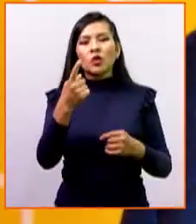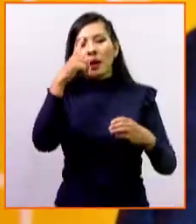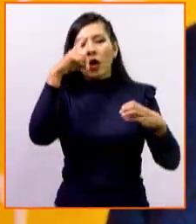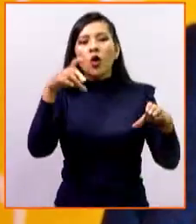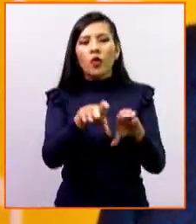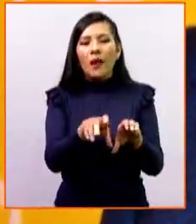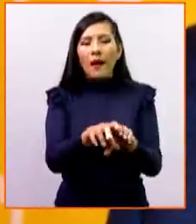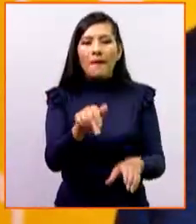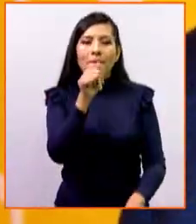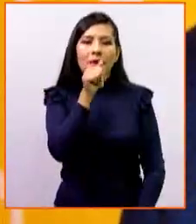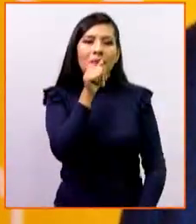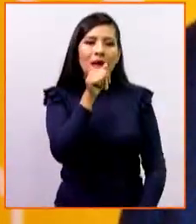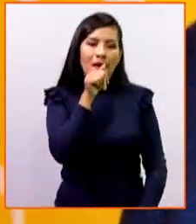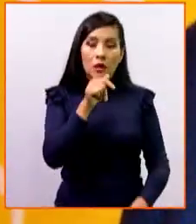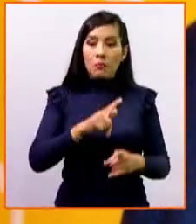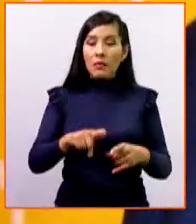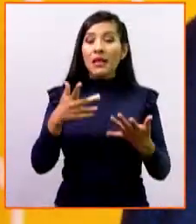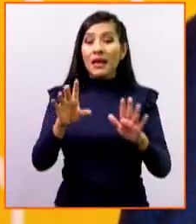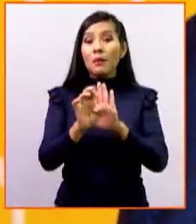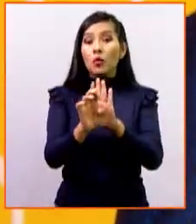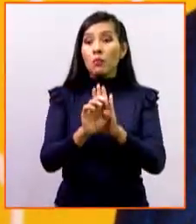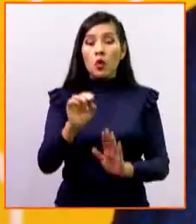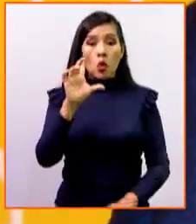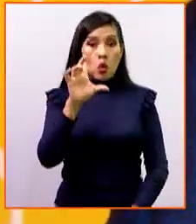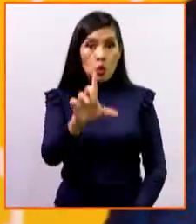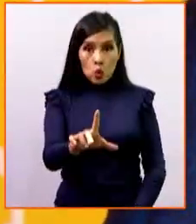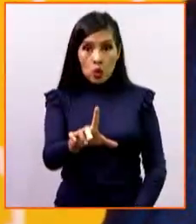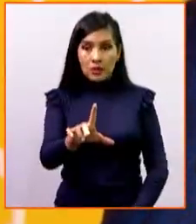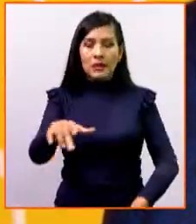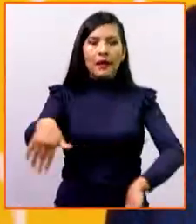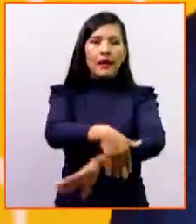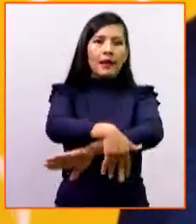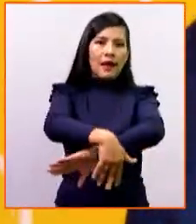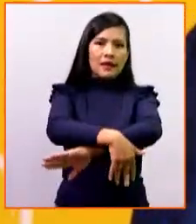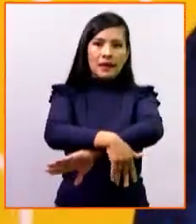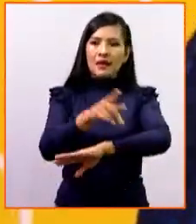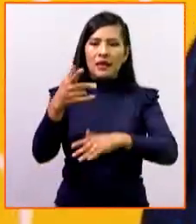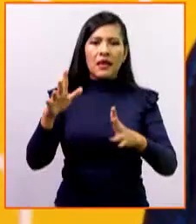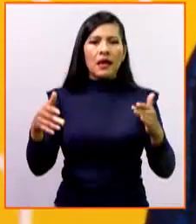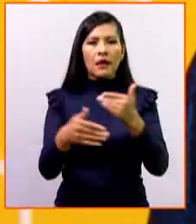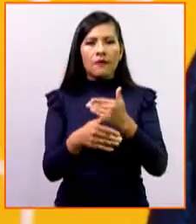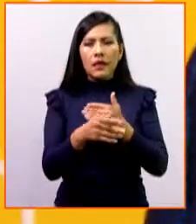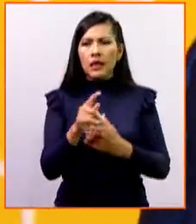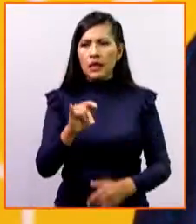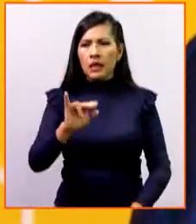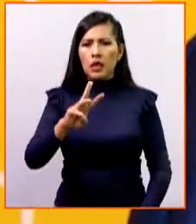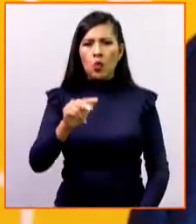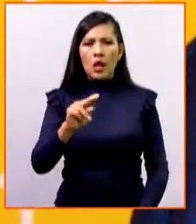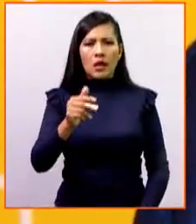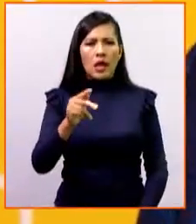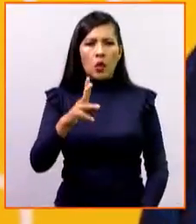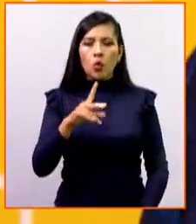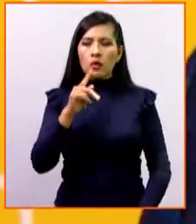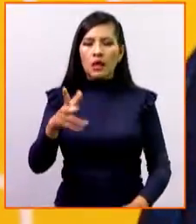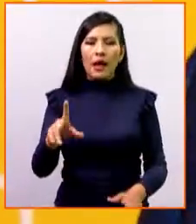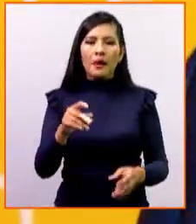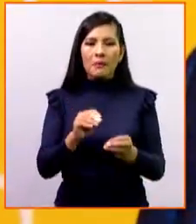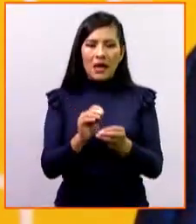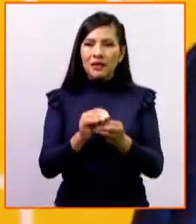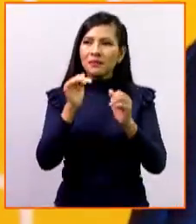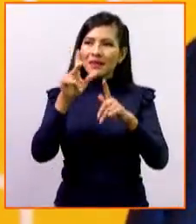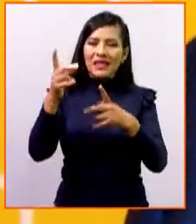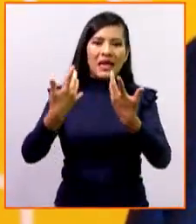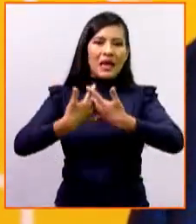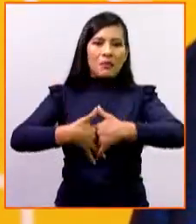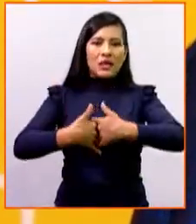particulares, sin embargo, los que van a poder asistir es el día lunes, que va a ser en la calle, en la avenida Tiahuanacu, en la challa de R&M, S&M,